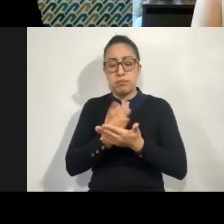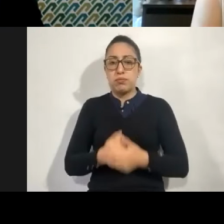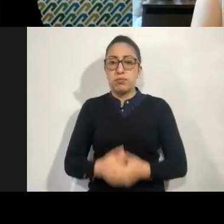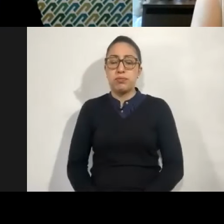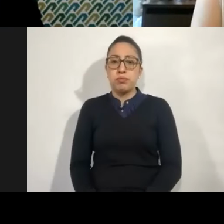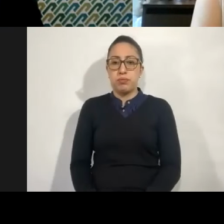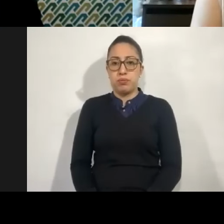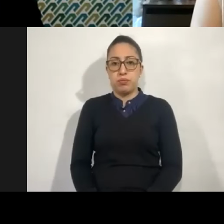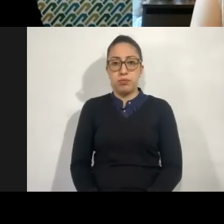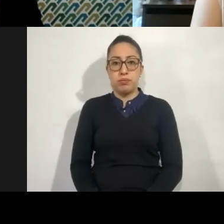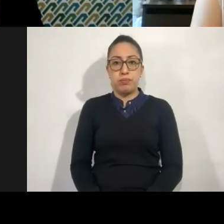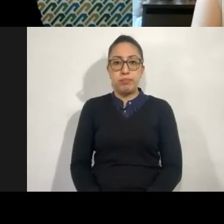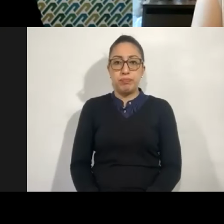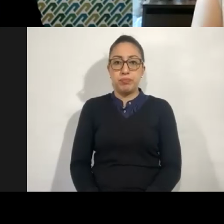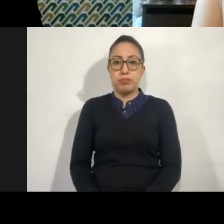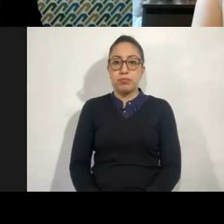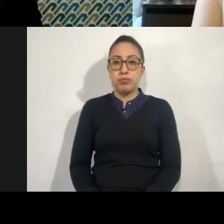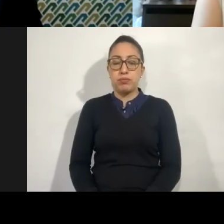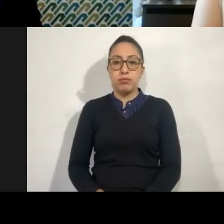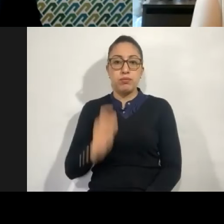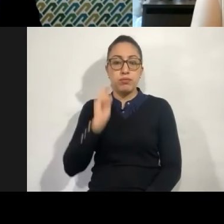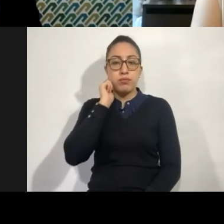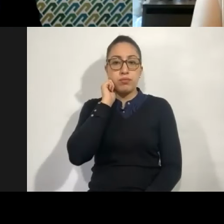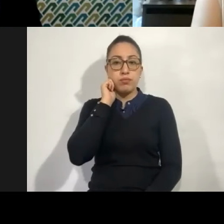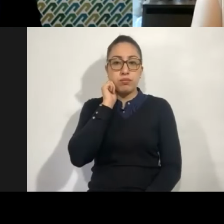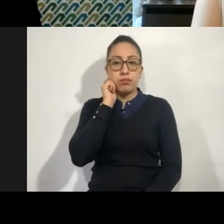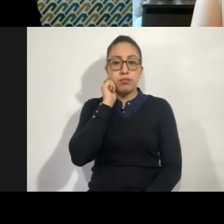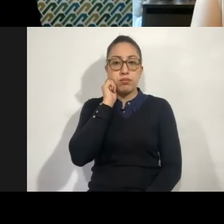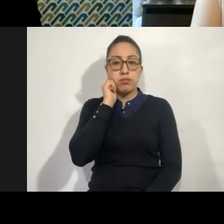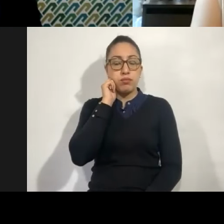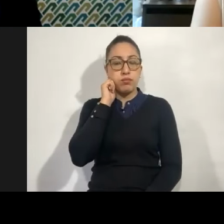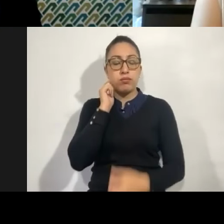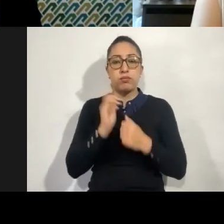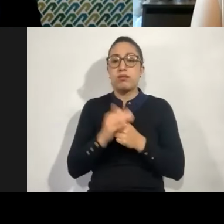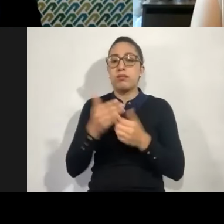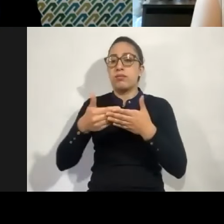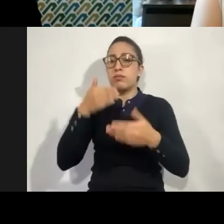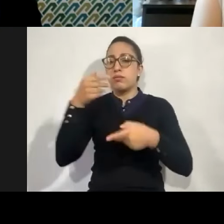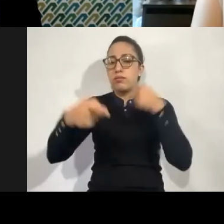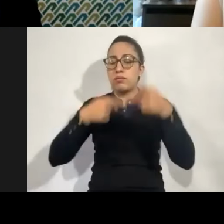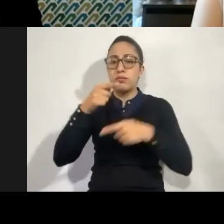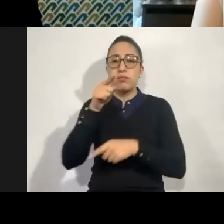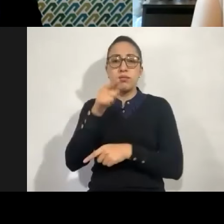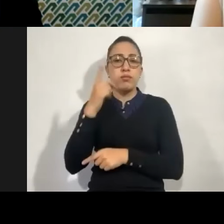En cuanto al planteamiento que también usted realizó, diputada,